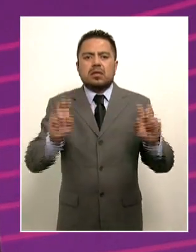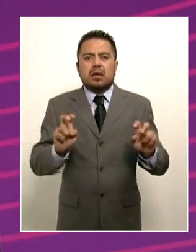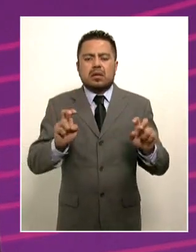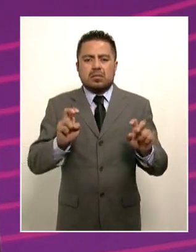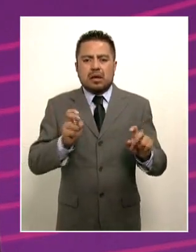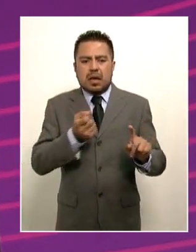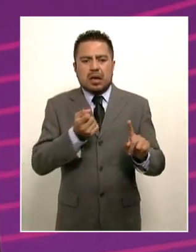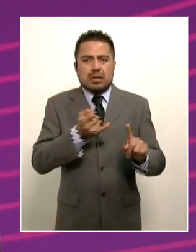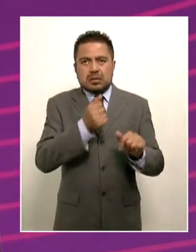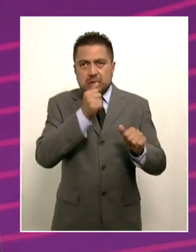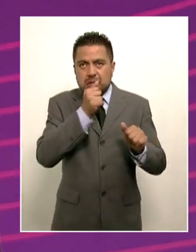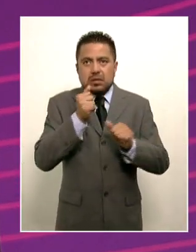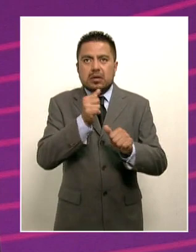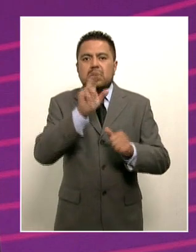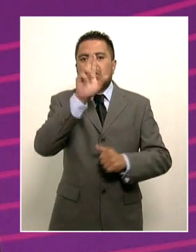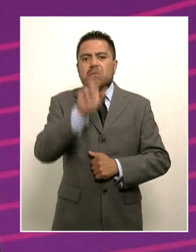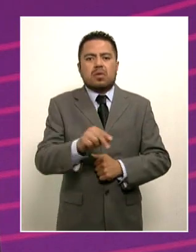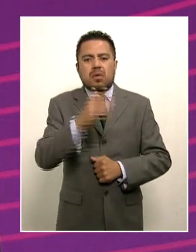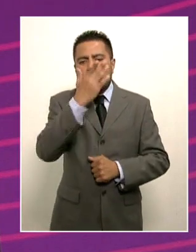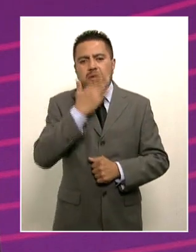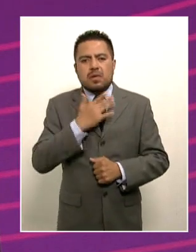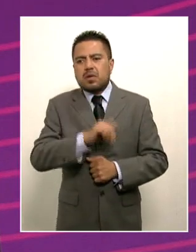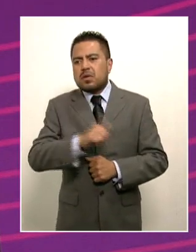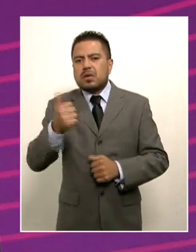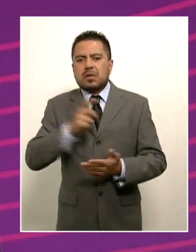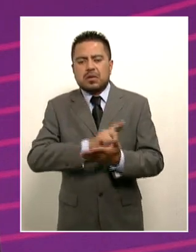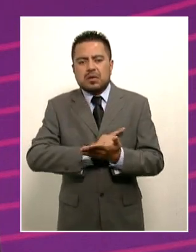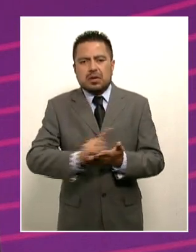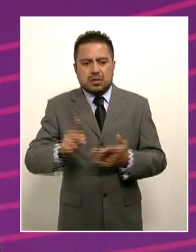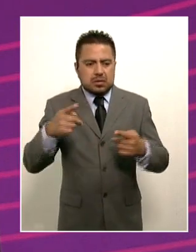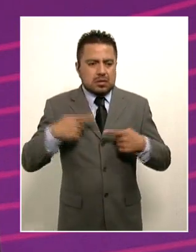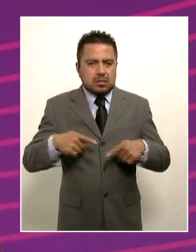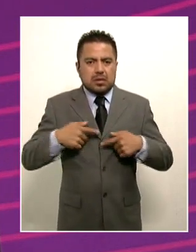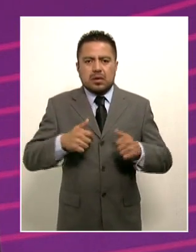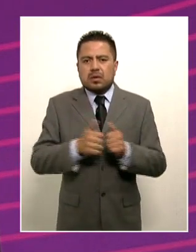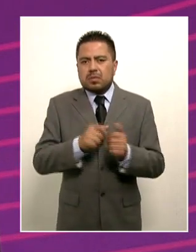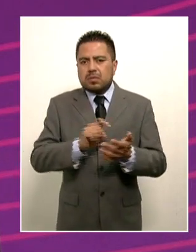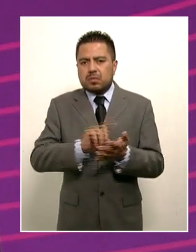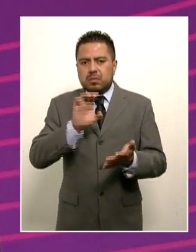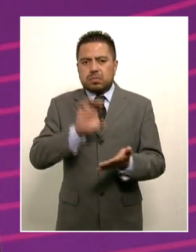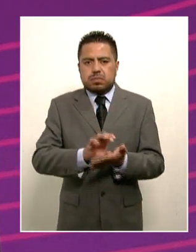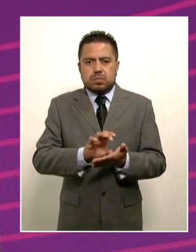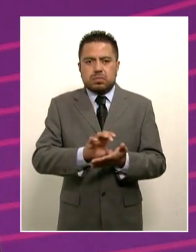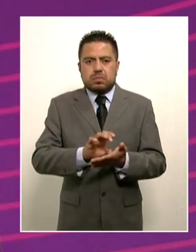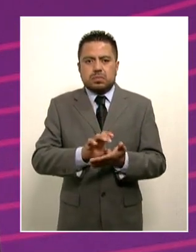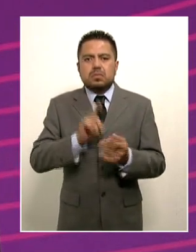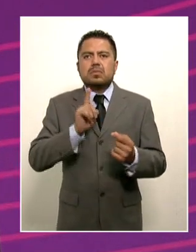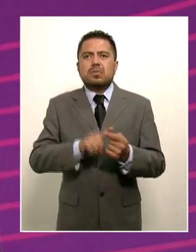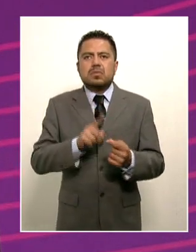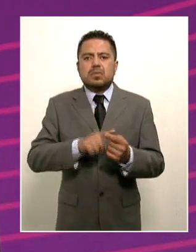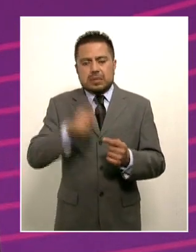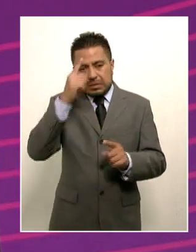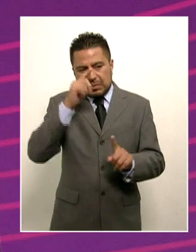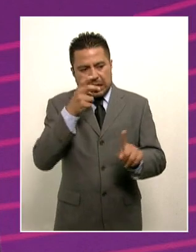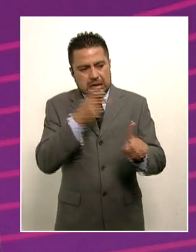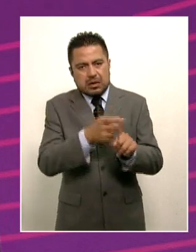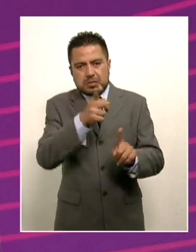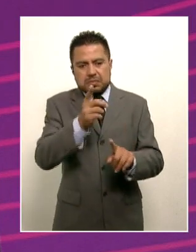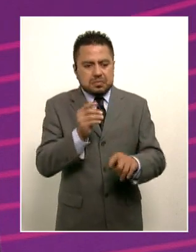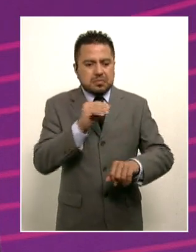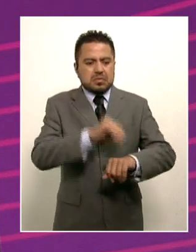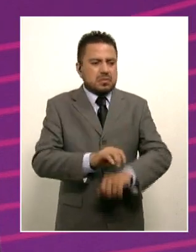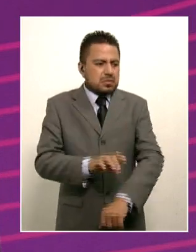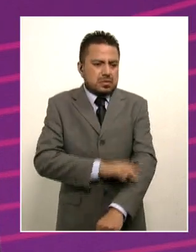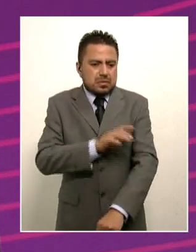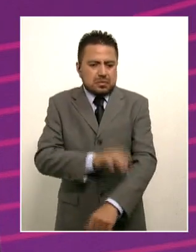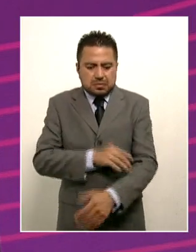vista asistencialista y no desde el punto de vista de los derechos de las personas con discapacidad? ¿Dónde para ti, dónde pondrías tus energías